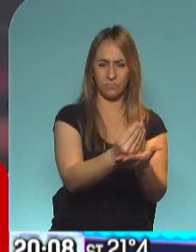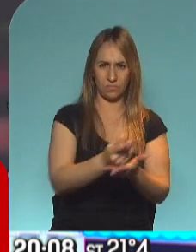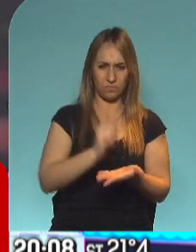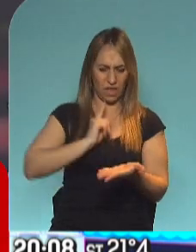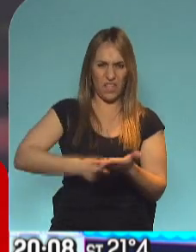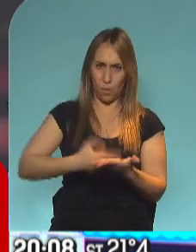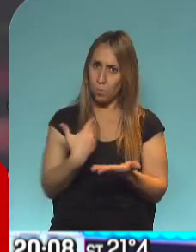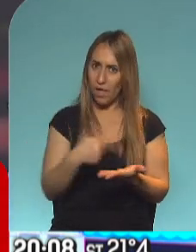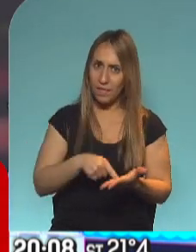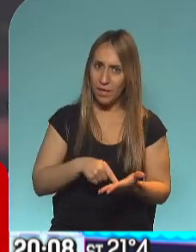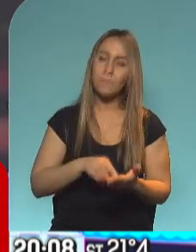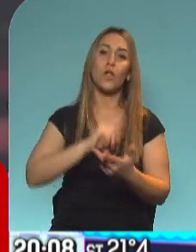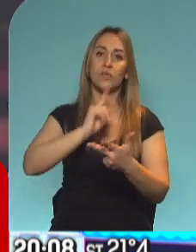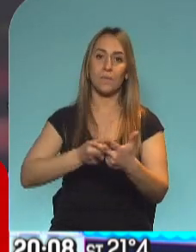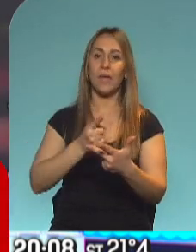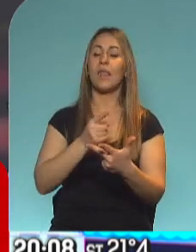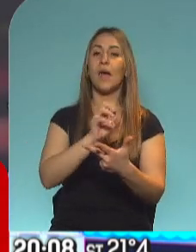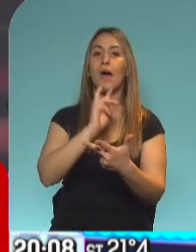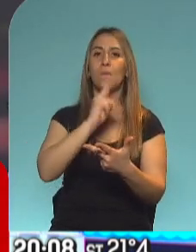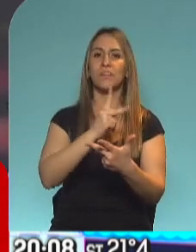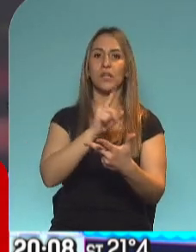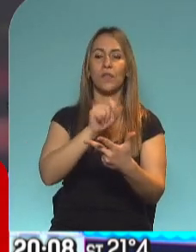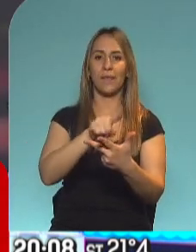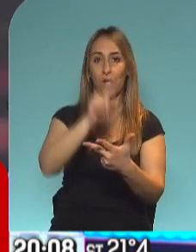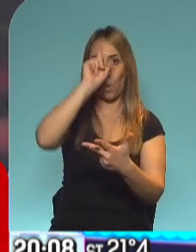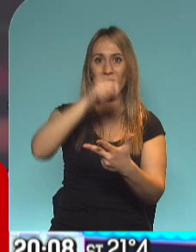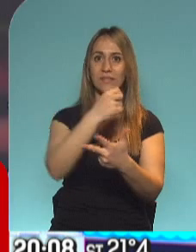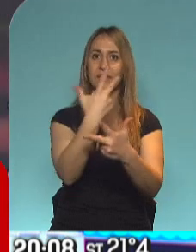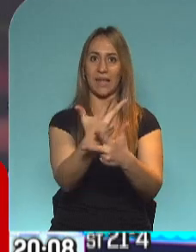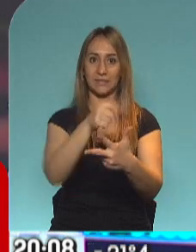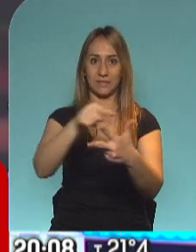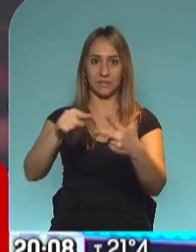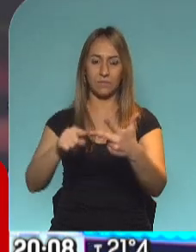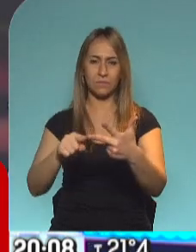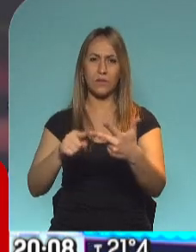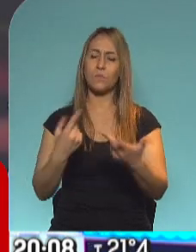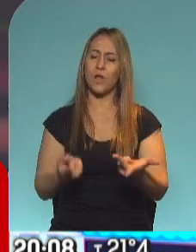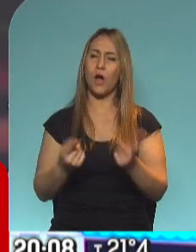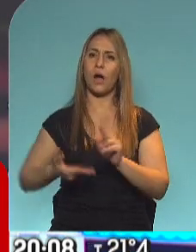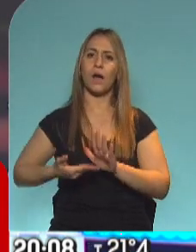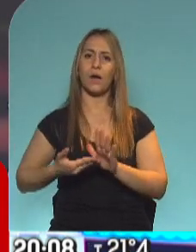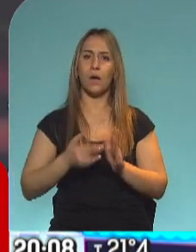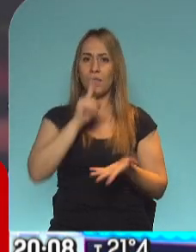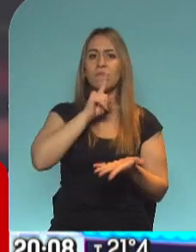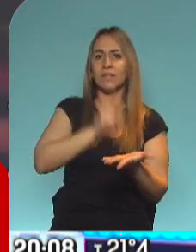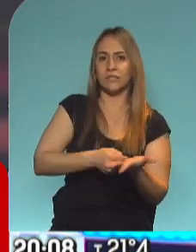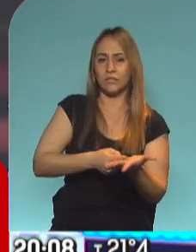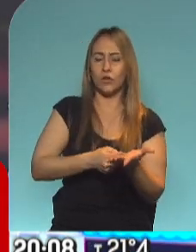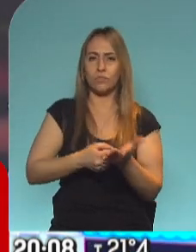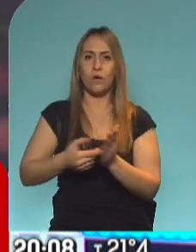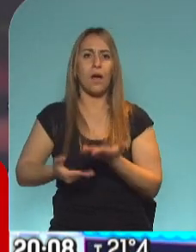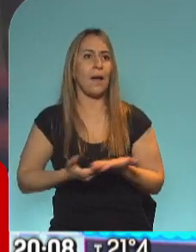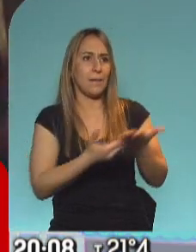estos 3 jueces, que también son importantes, sino el aval a un procedimiento, porque si la Corte respaldara